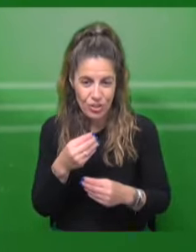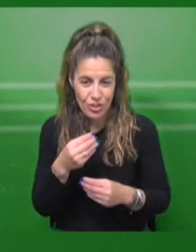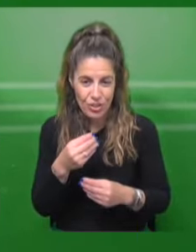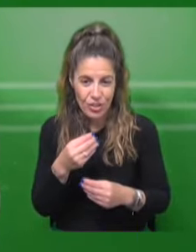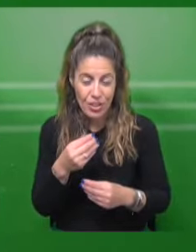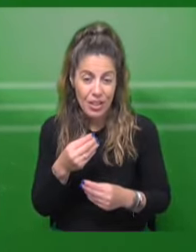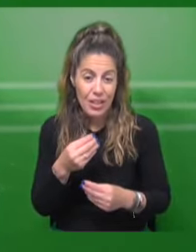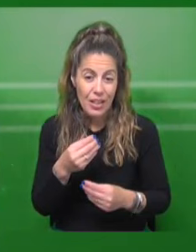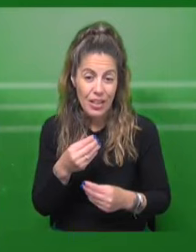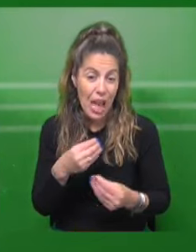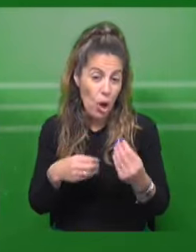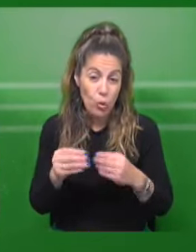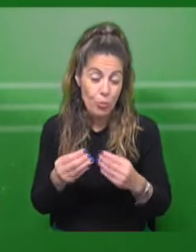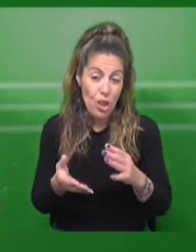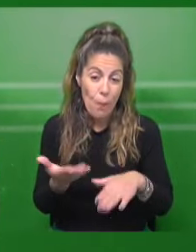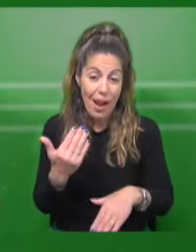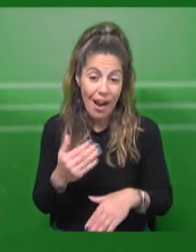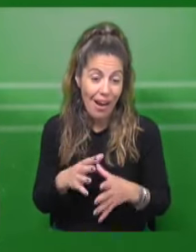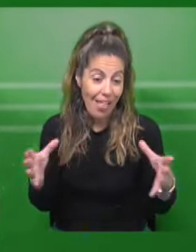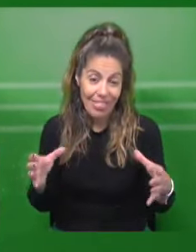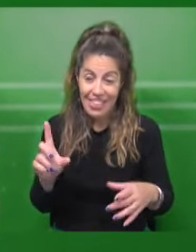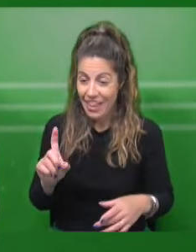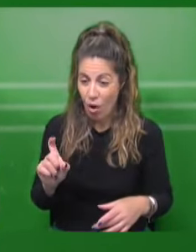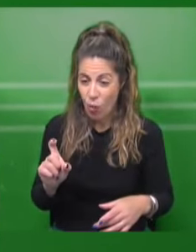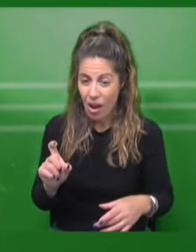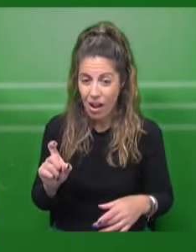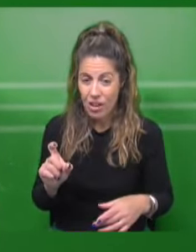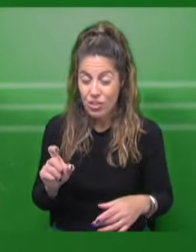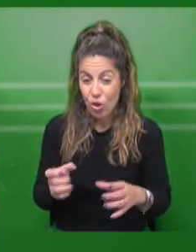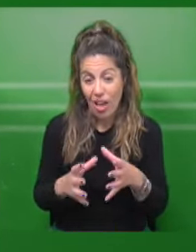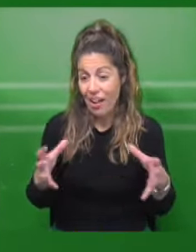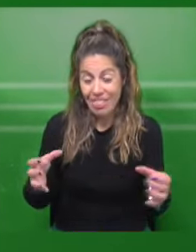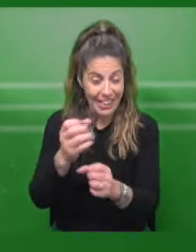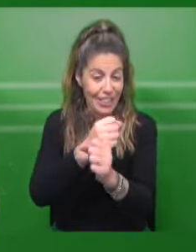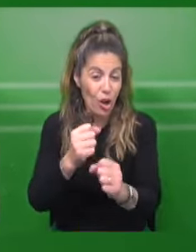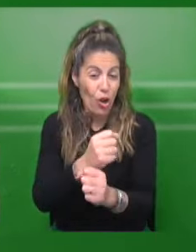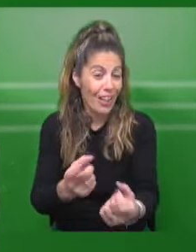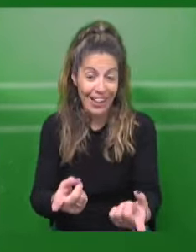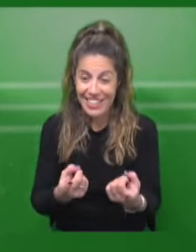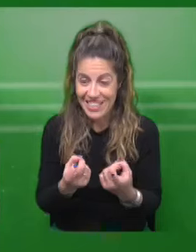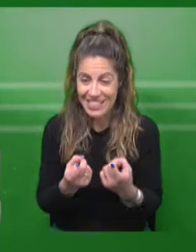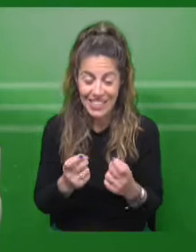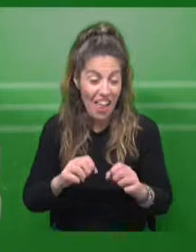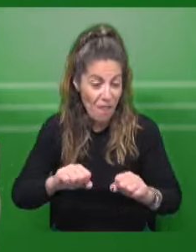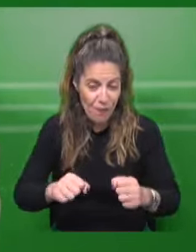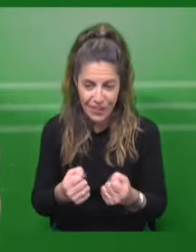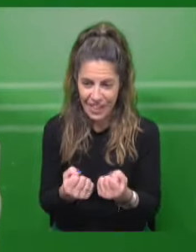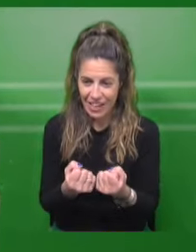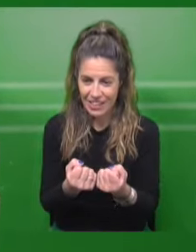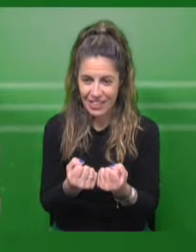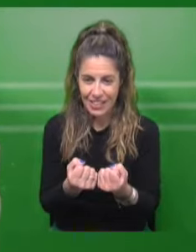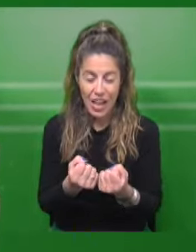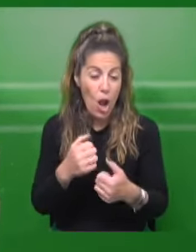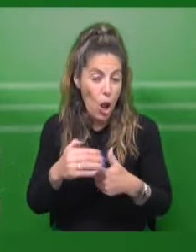el consumidor más grande de agua son las grandes tecnológicas que necesitan enfriar los